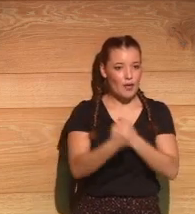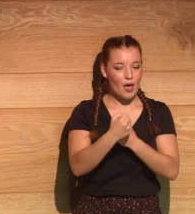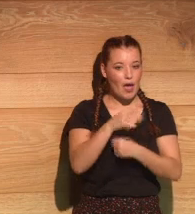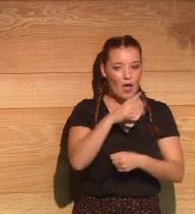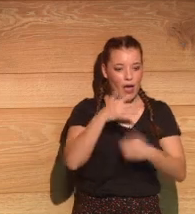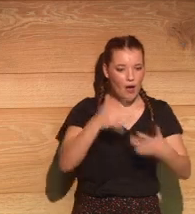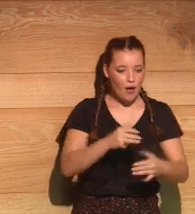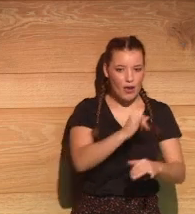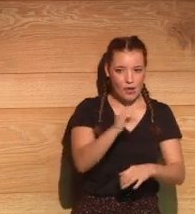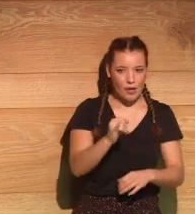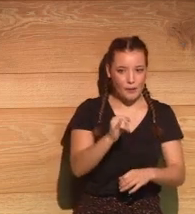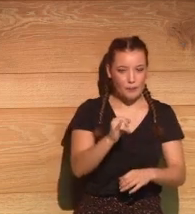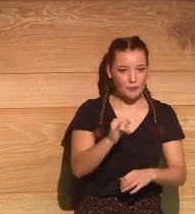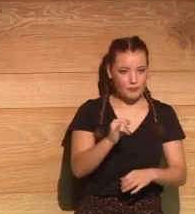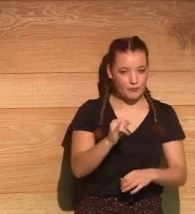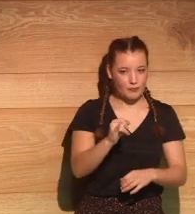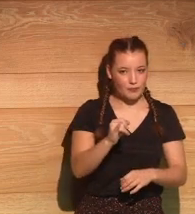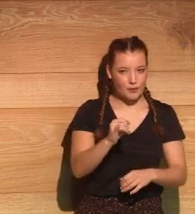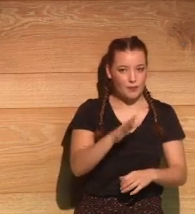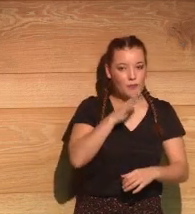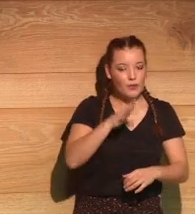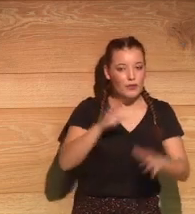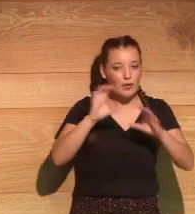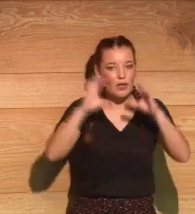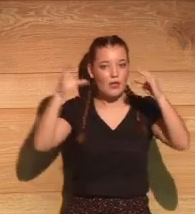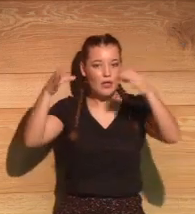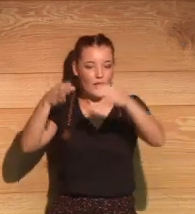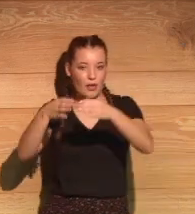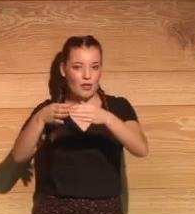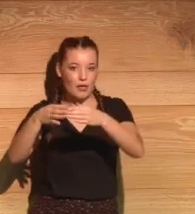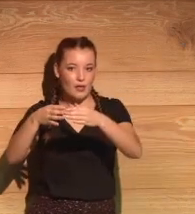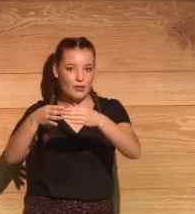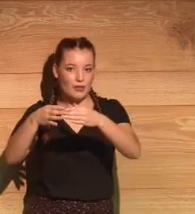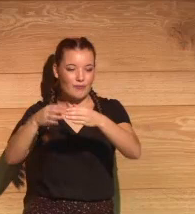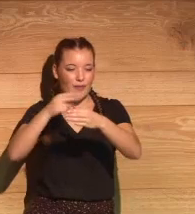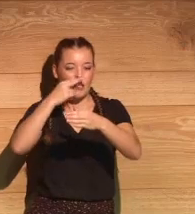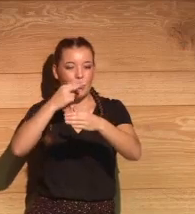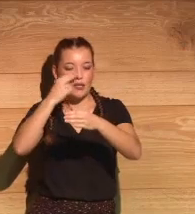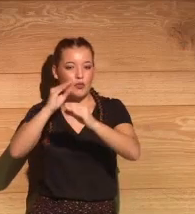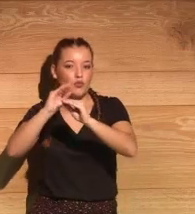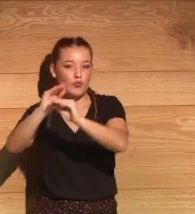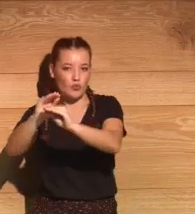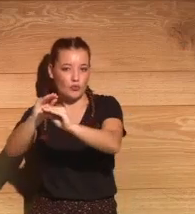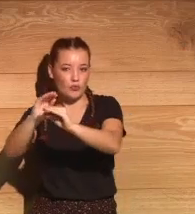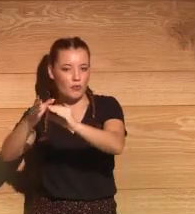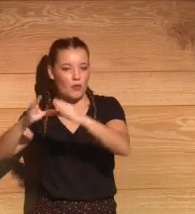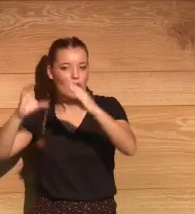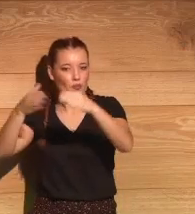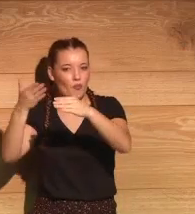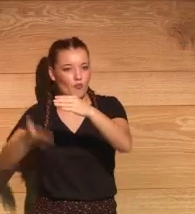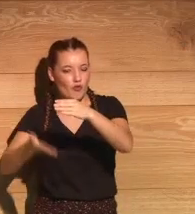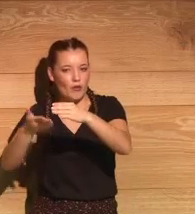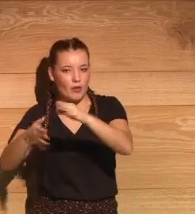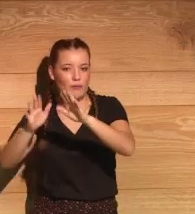solamente porque las élites tengan unos intereses puramente especulativos, sino porque en algún sentido